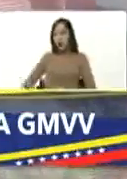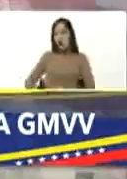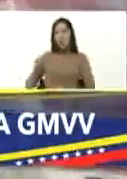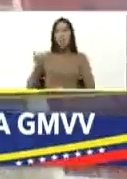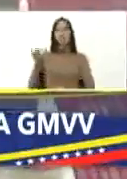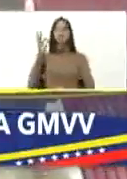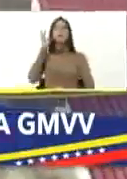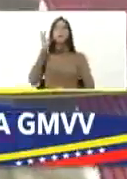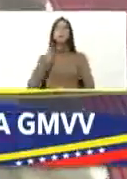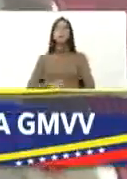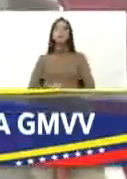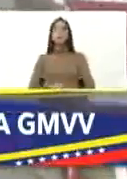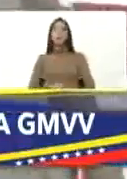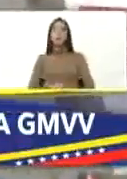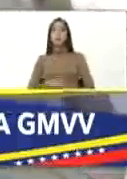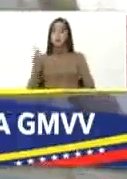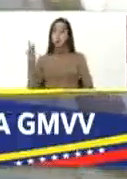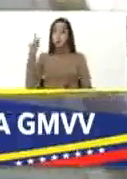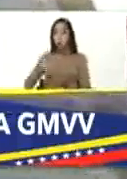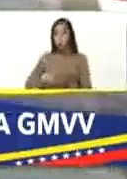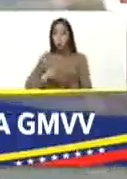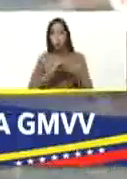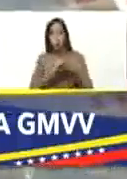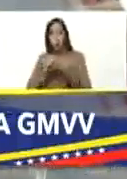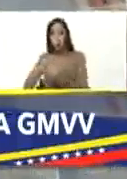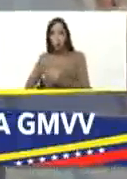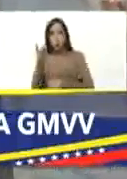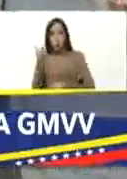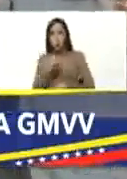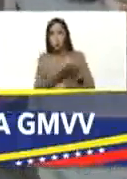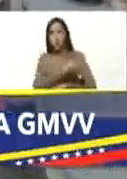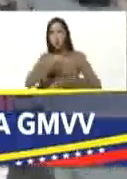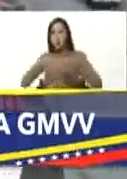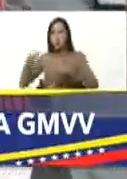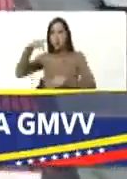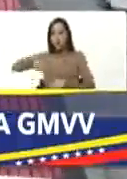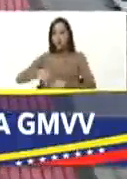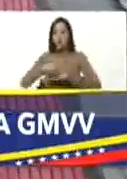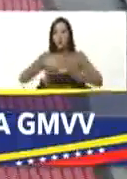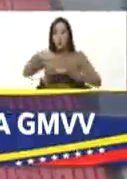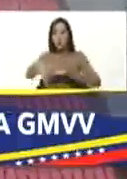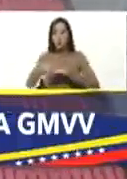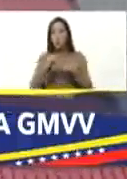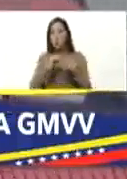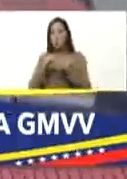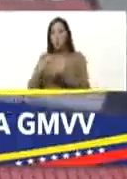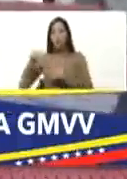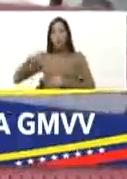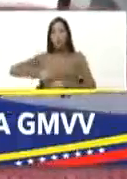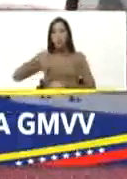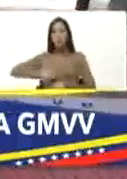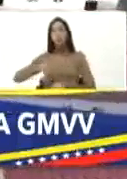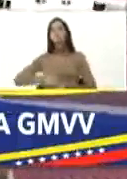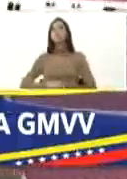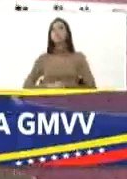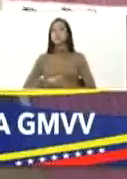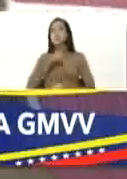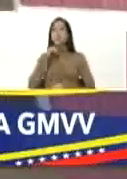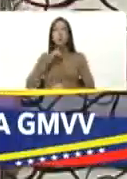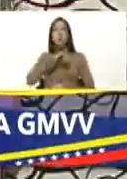Ferrara. Usted está acá en la comuna número 16 de este municipio. La comuna, es una comuna. Comuna José Félix